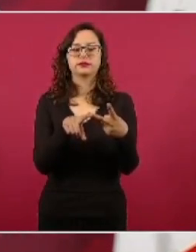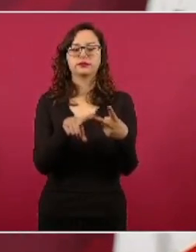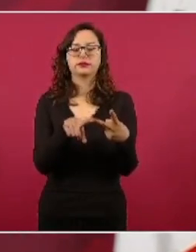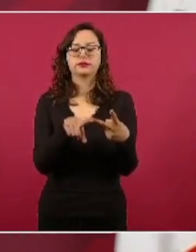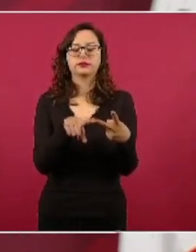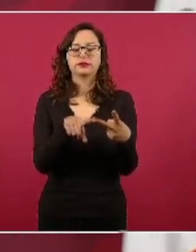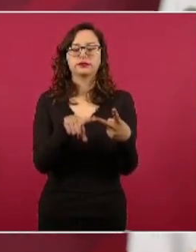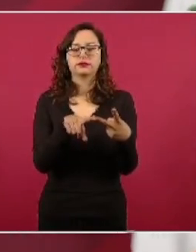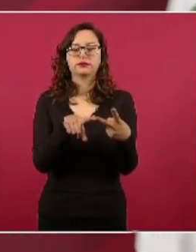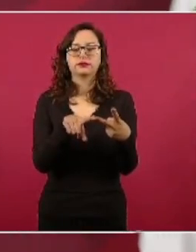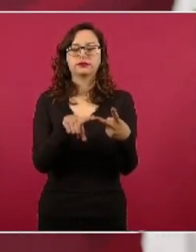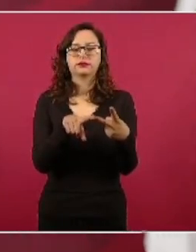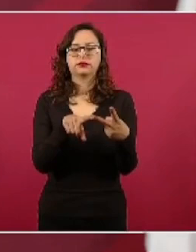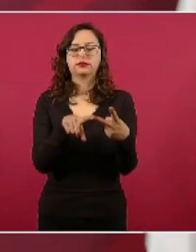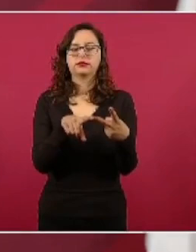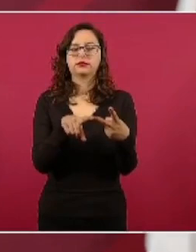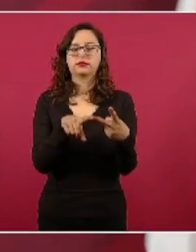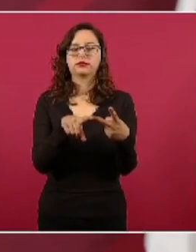el que